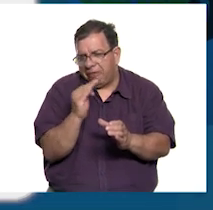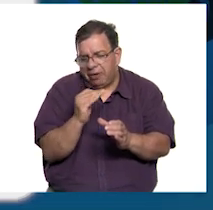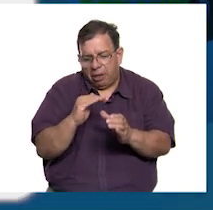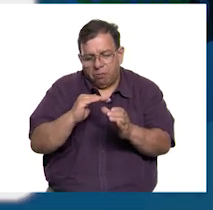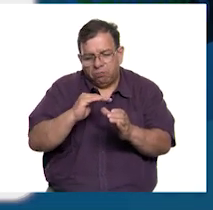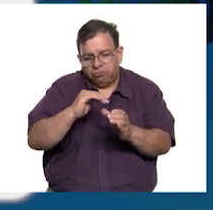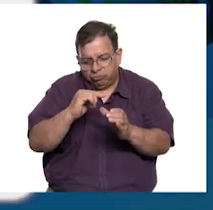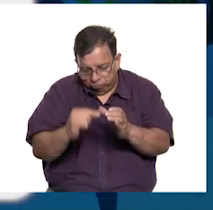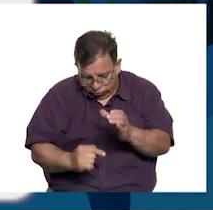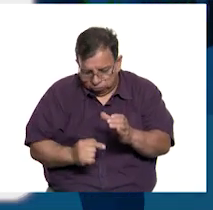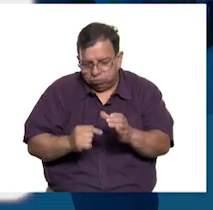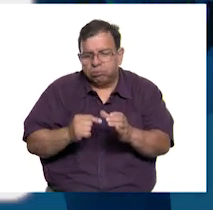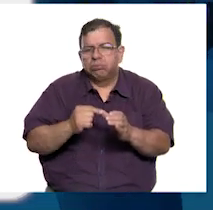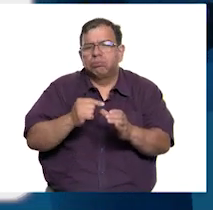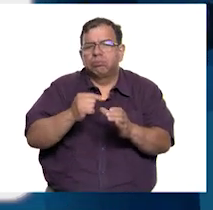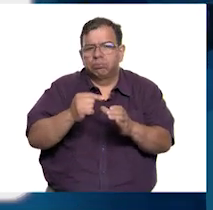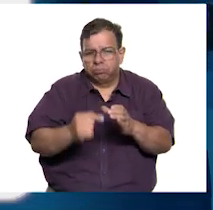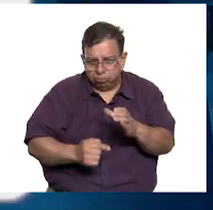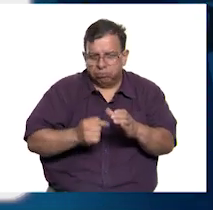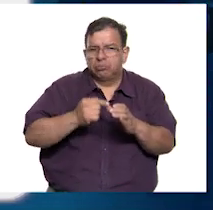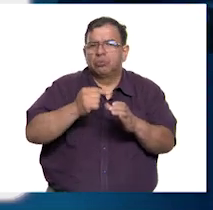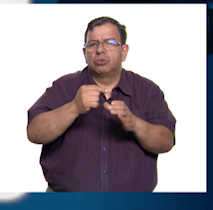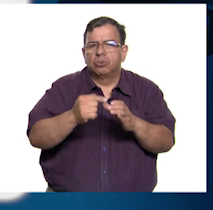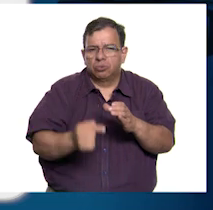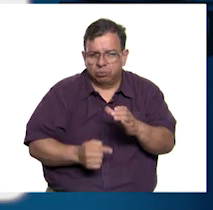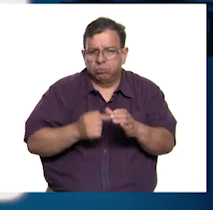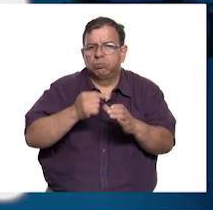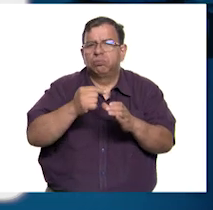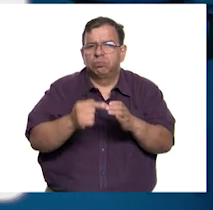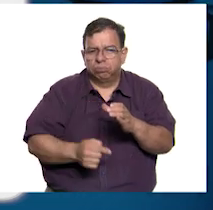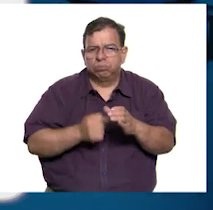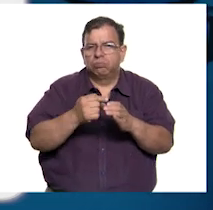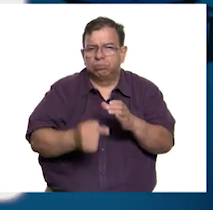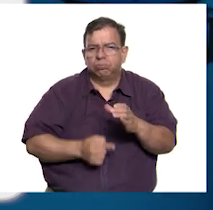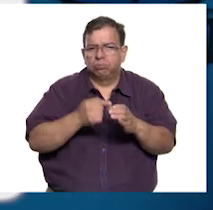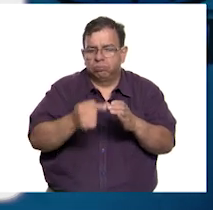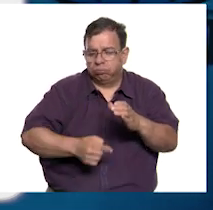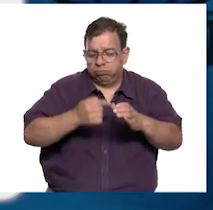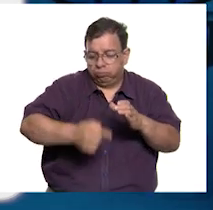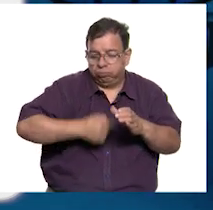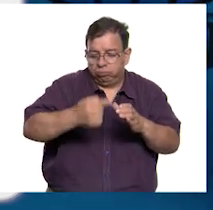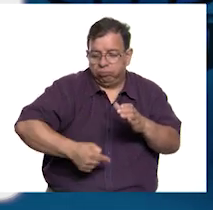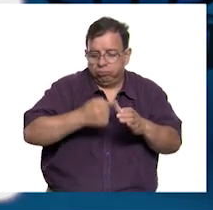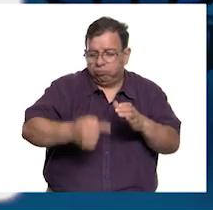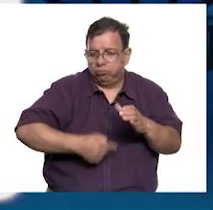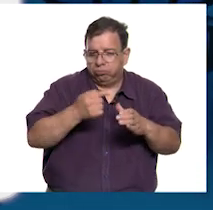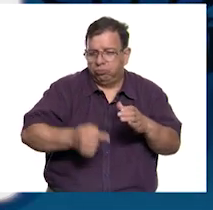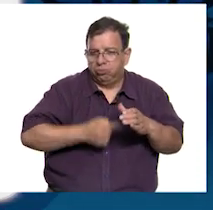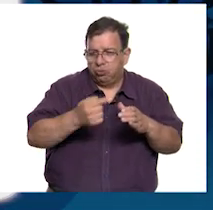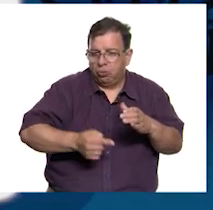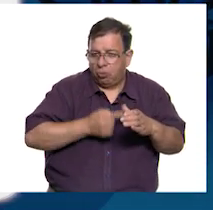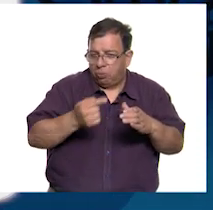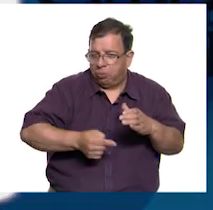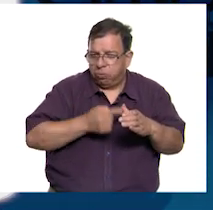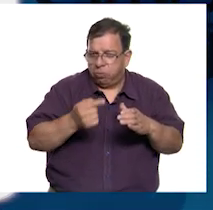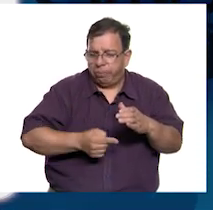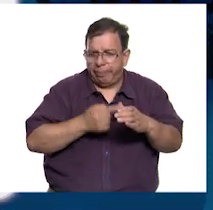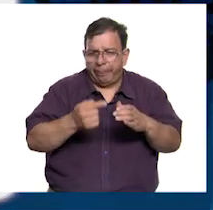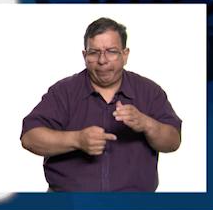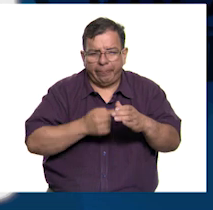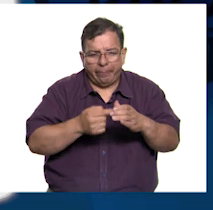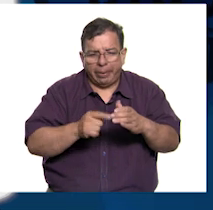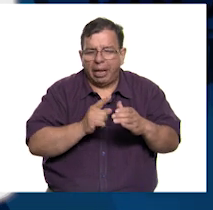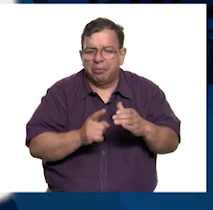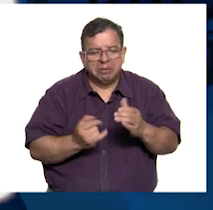desciende, ocupando el lugar que dejó la caliente. Así se efectúa un movimiento circular hasta lograr un equilibrio